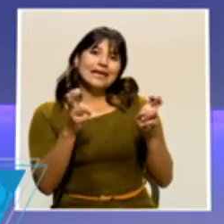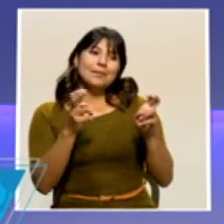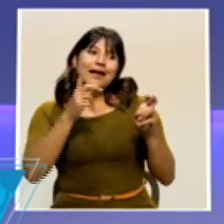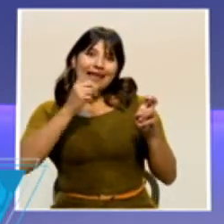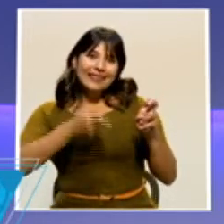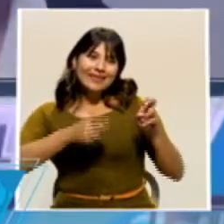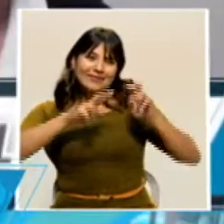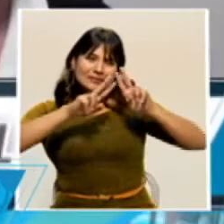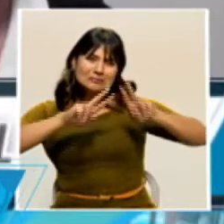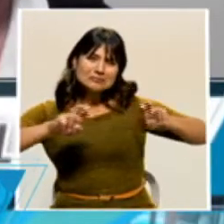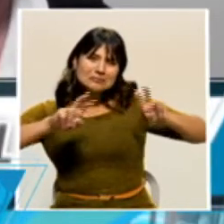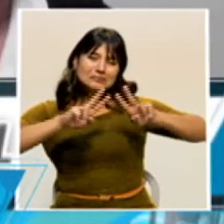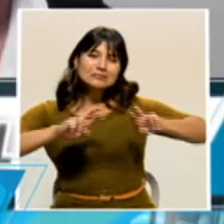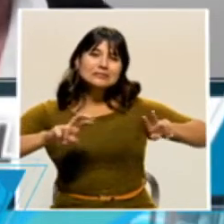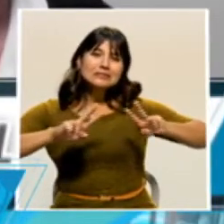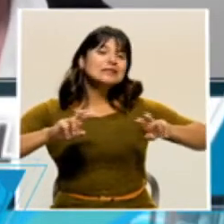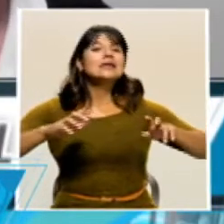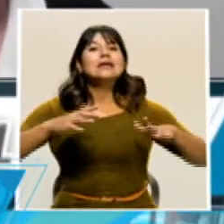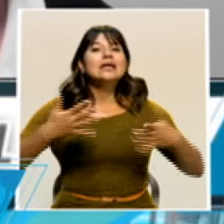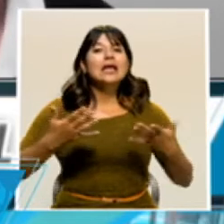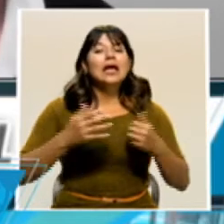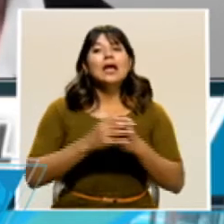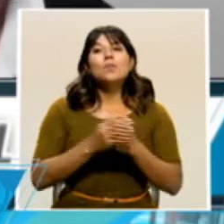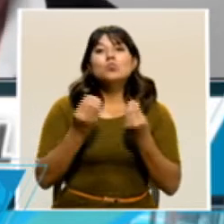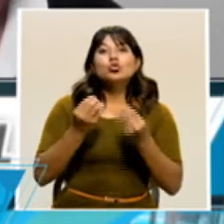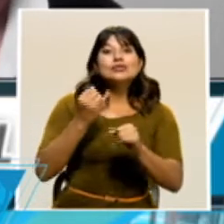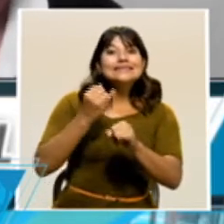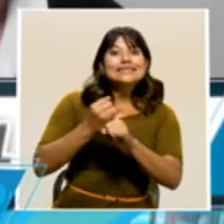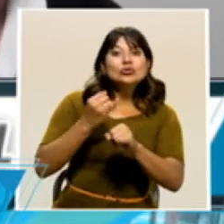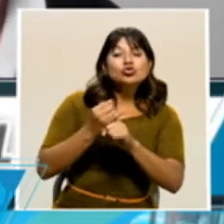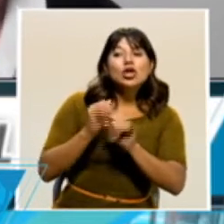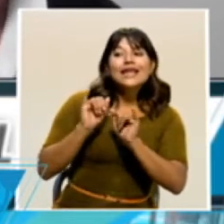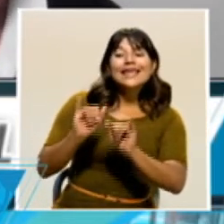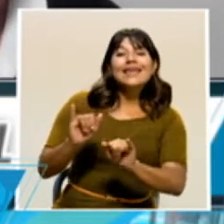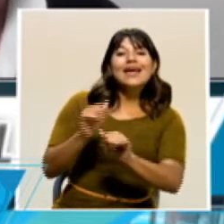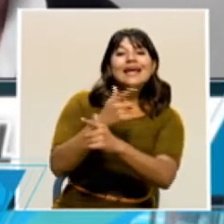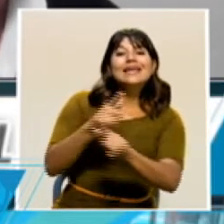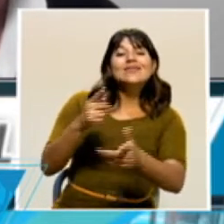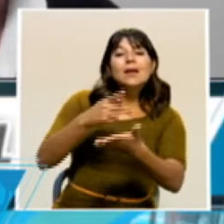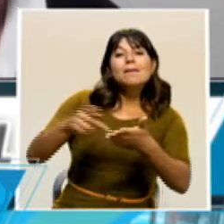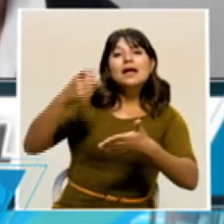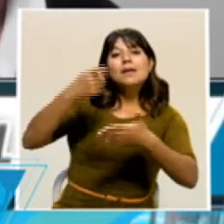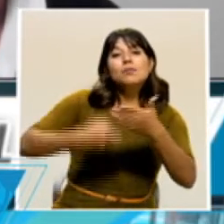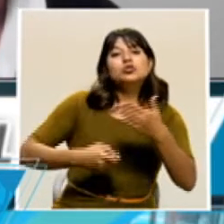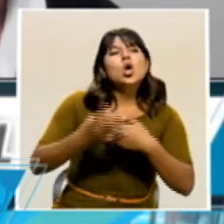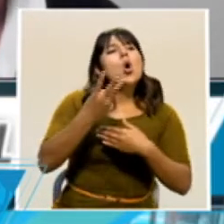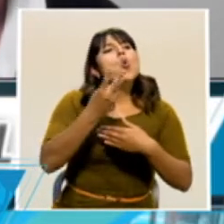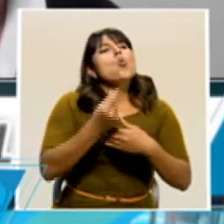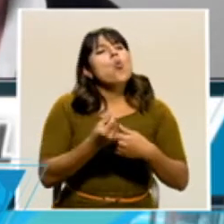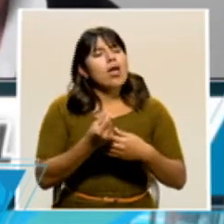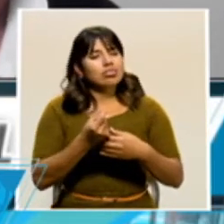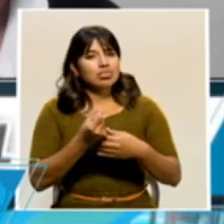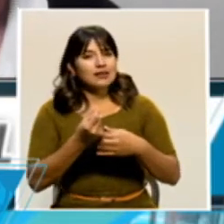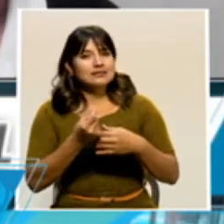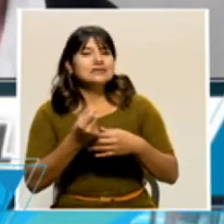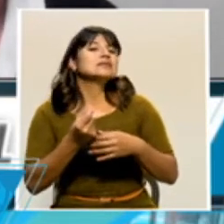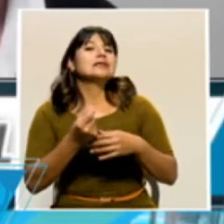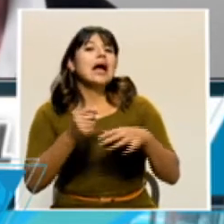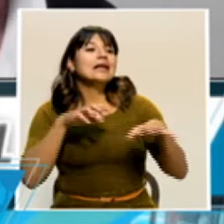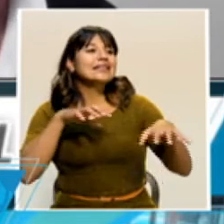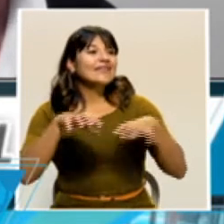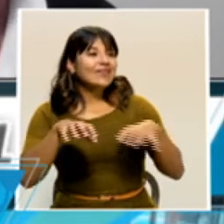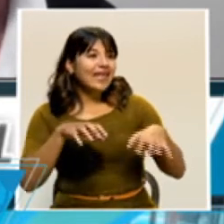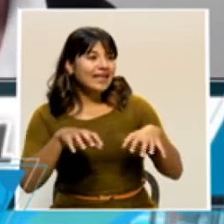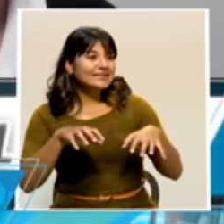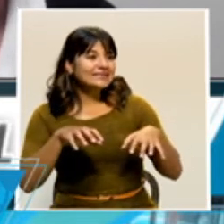revisar son las exoneraciones. ¿Cuántas actividades tenemos exoneradas de pagar impuestos y